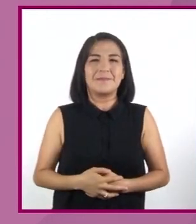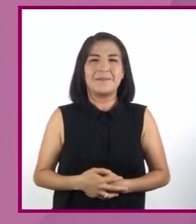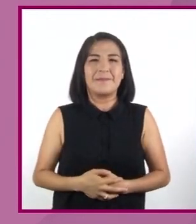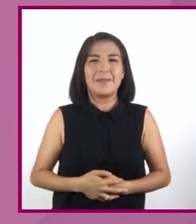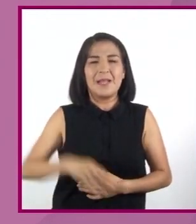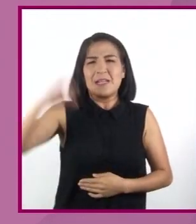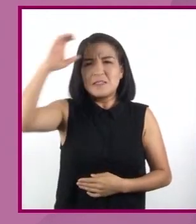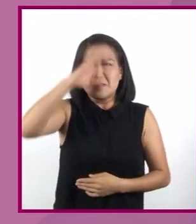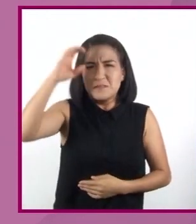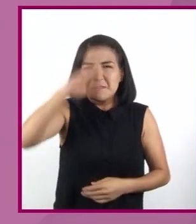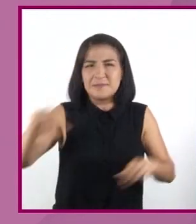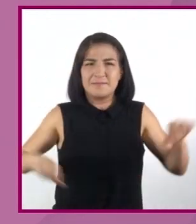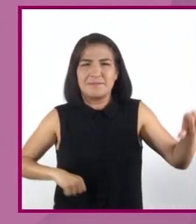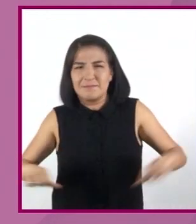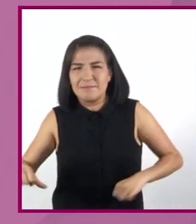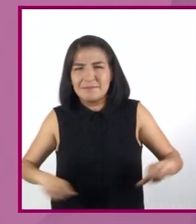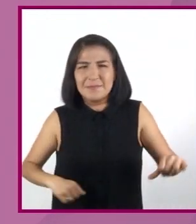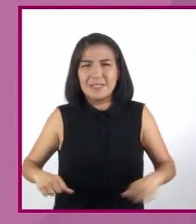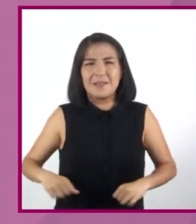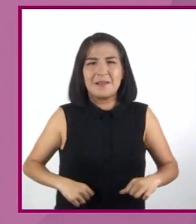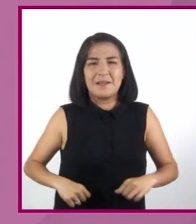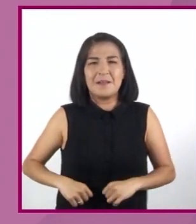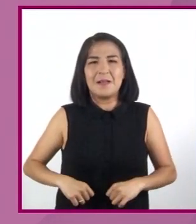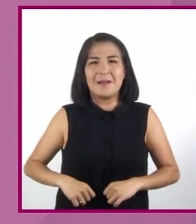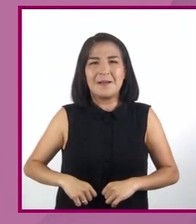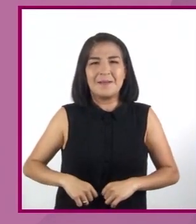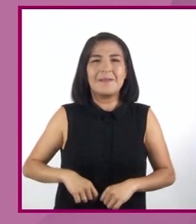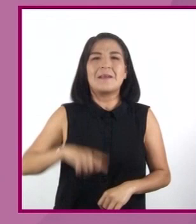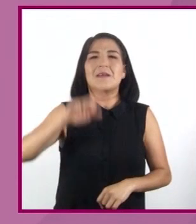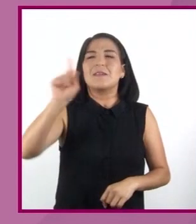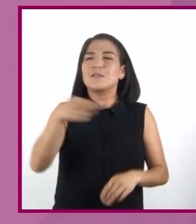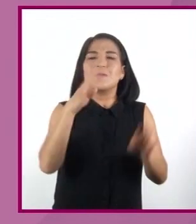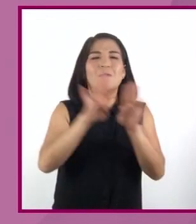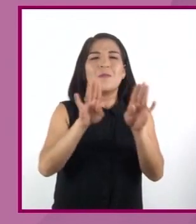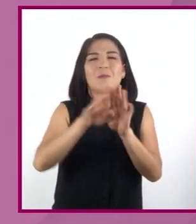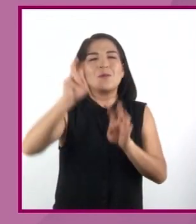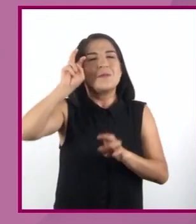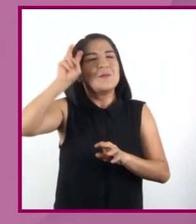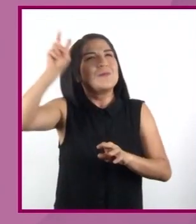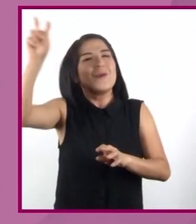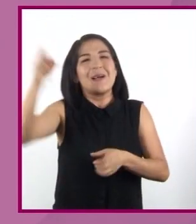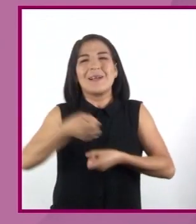La ciencia ficción es una gran metáfora